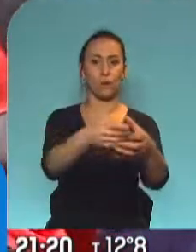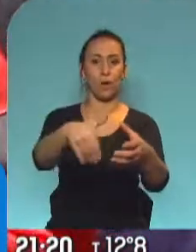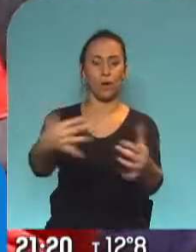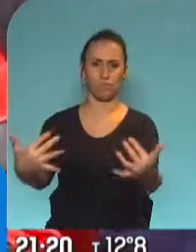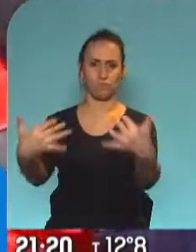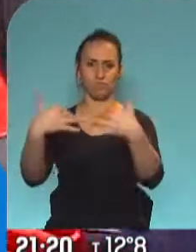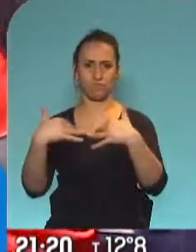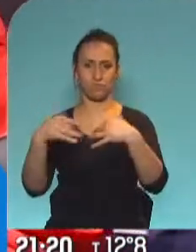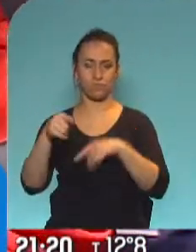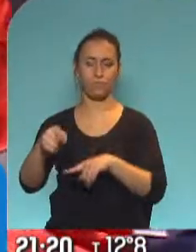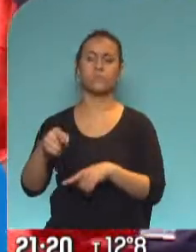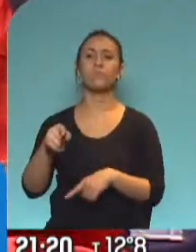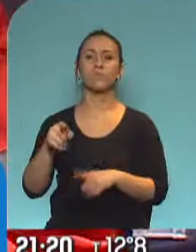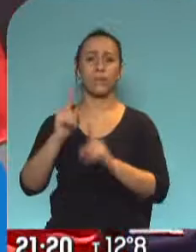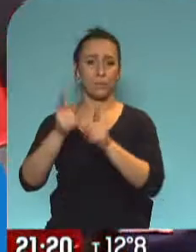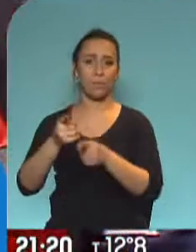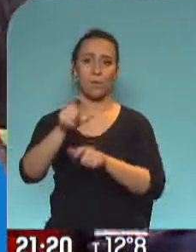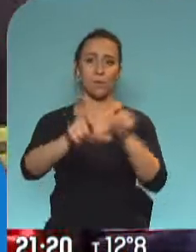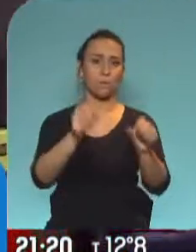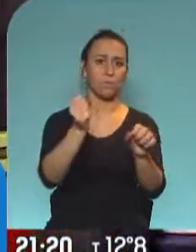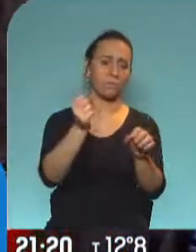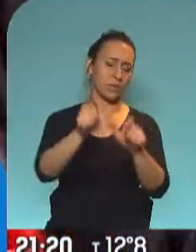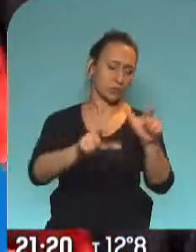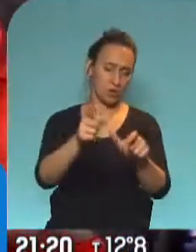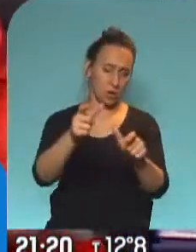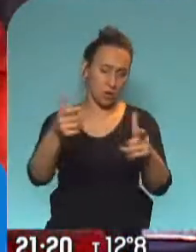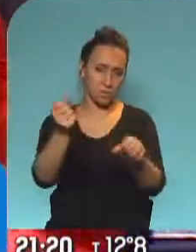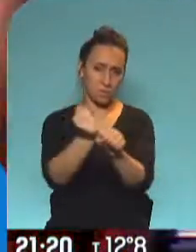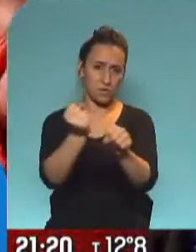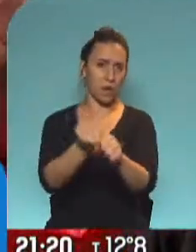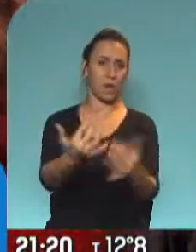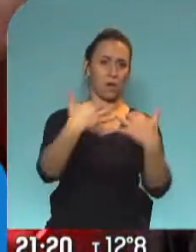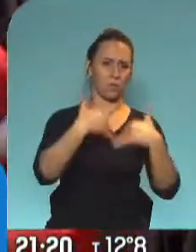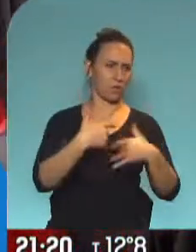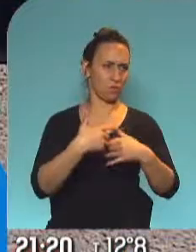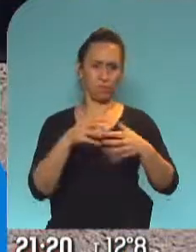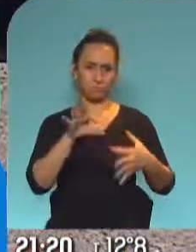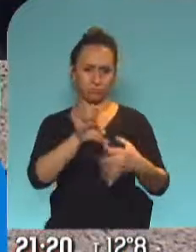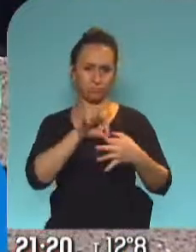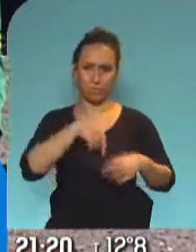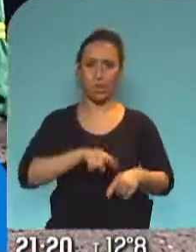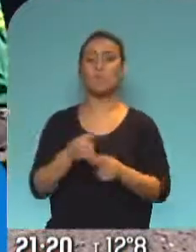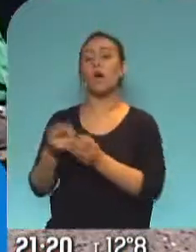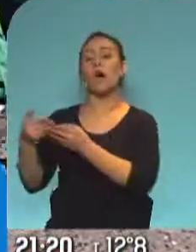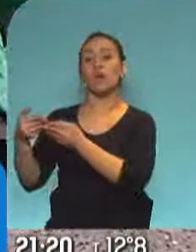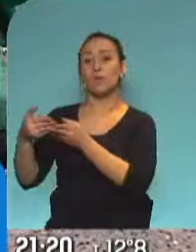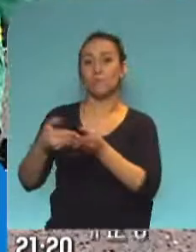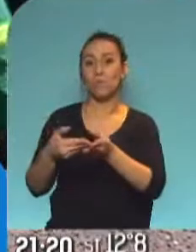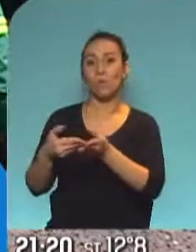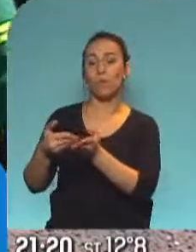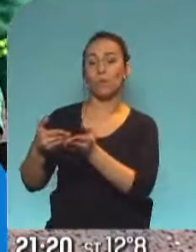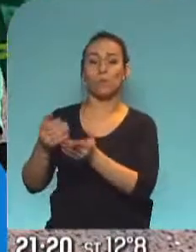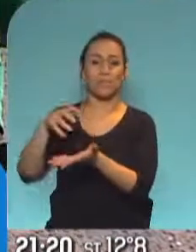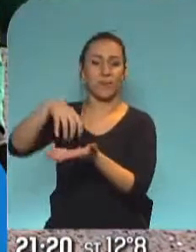y también gente que iba a hacer trabajo de estiba, que no corresponde a Terminal 4, por entrada de Buquebús.